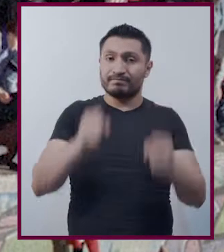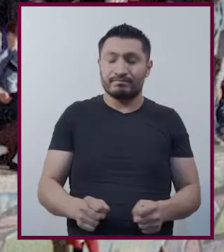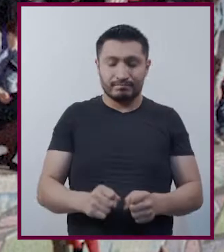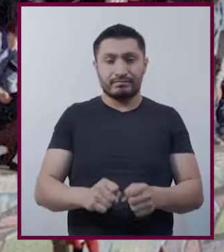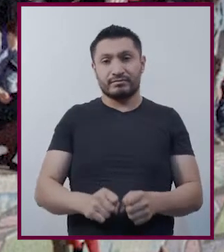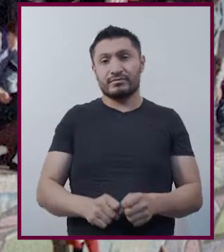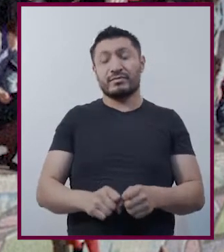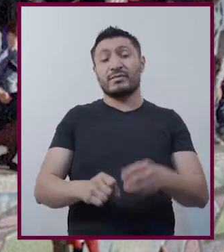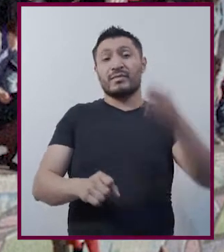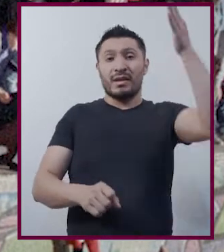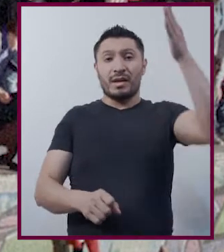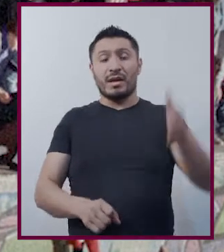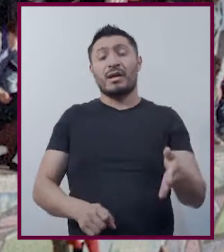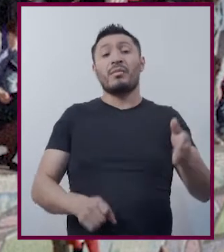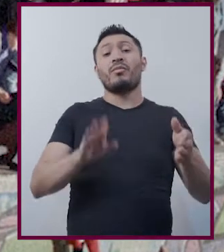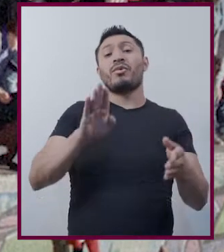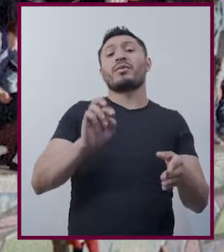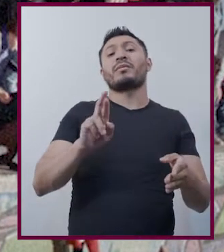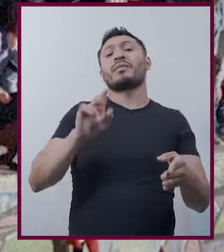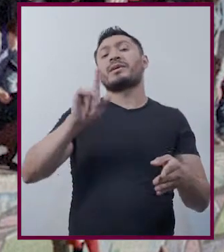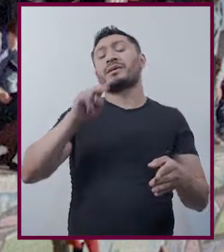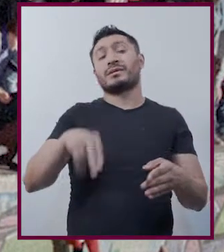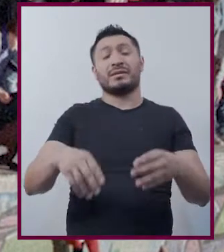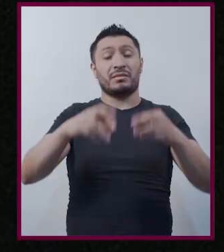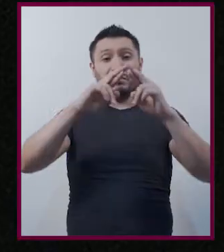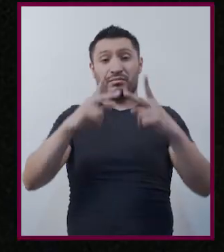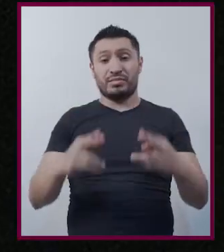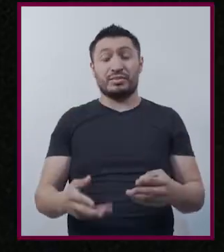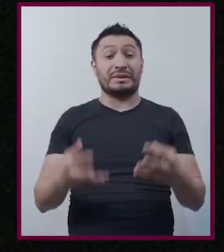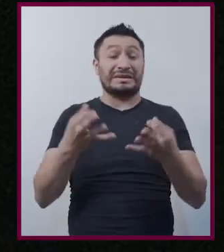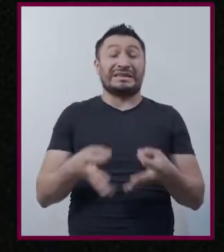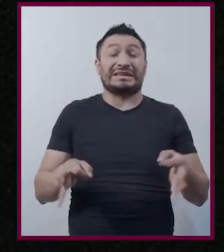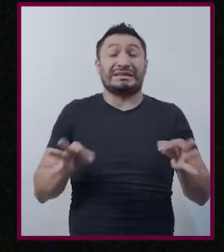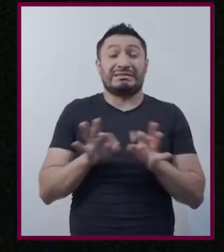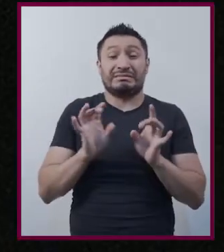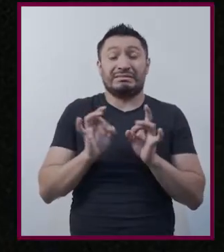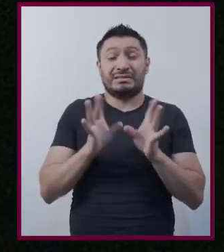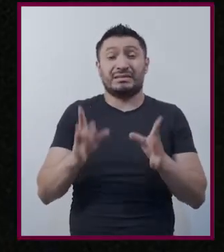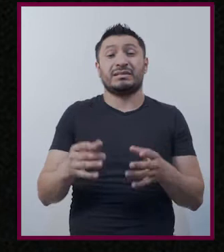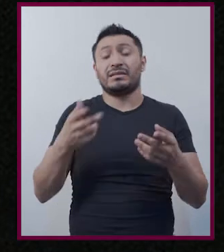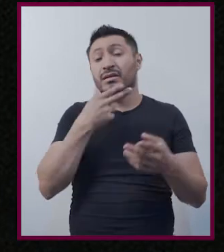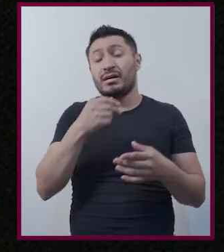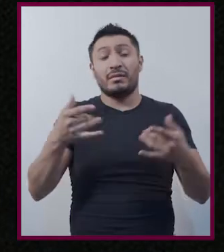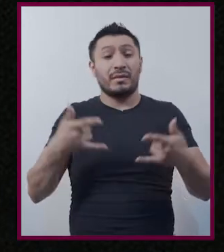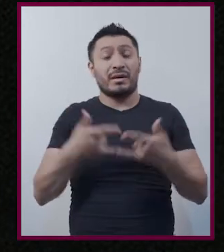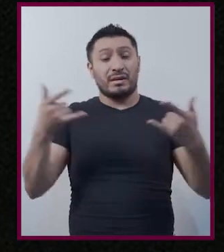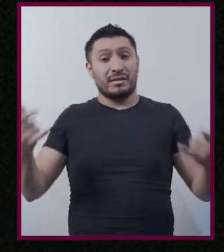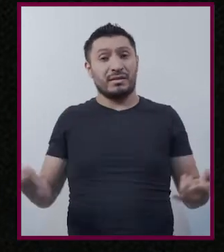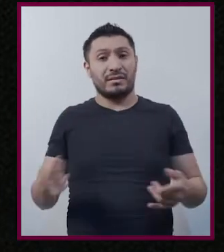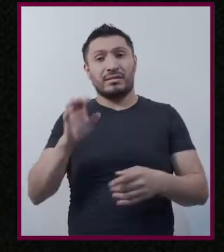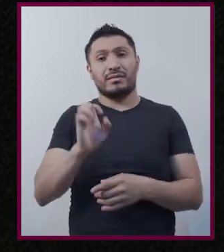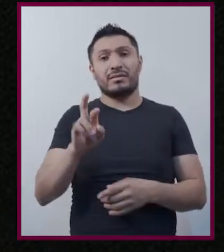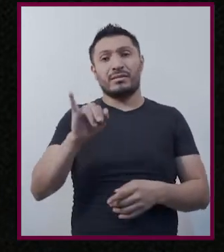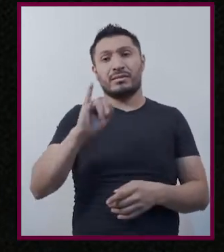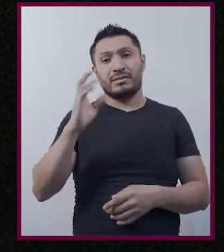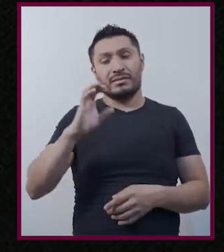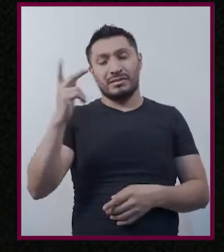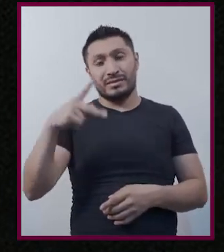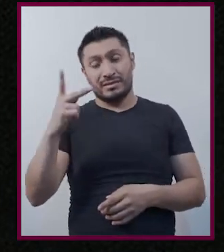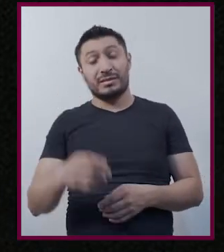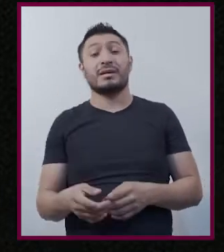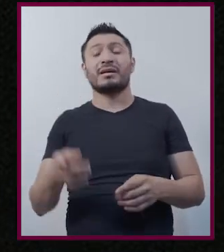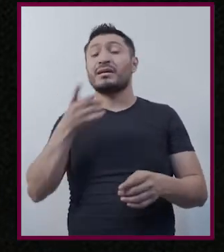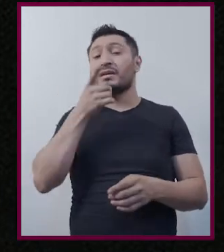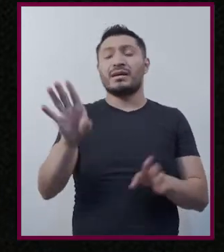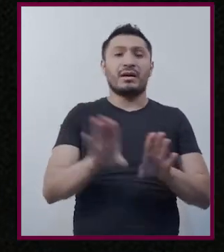que el derribo del muro de Berlín fue un suceso importantísimo. El historiador Eric Hobsbawm lo consideró en su momento el